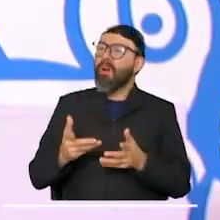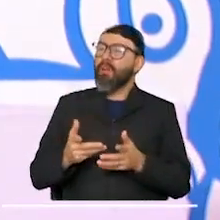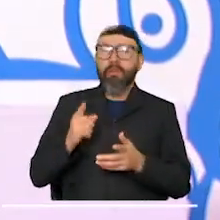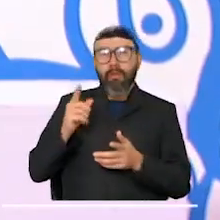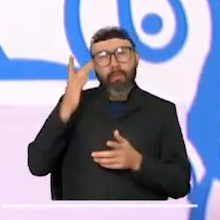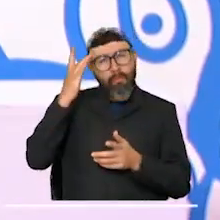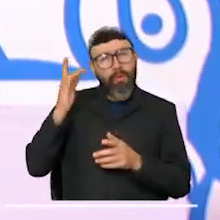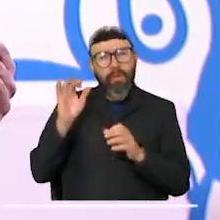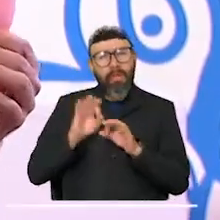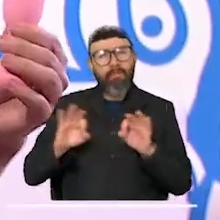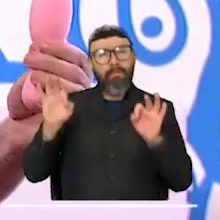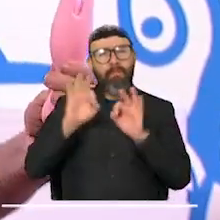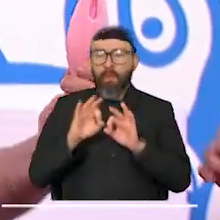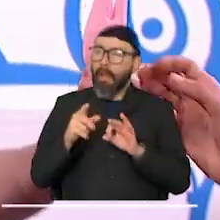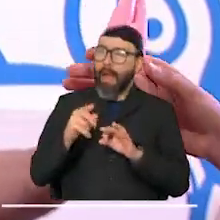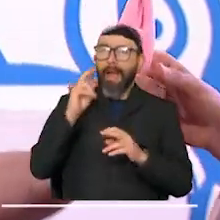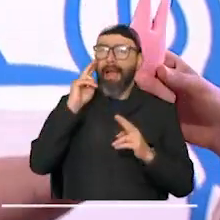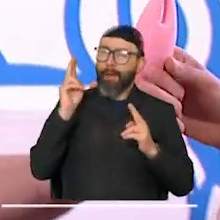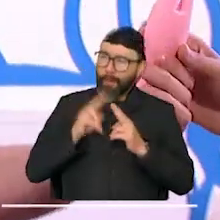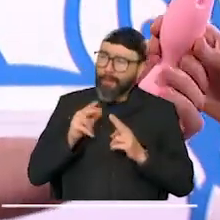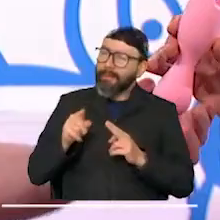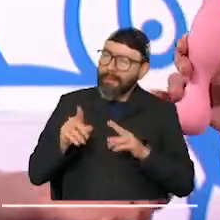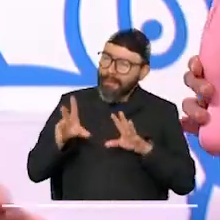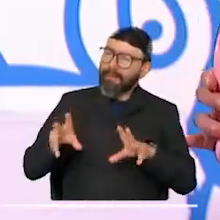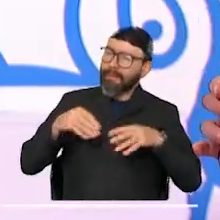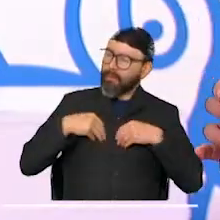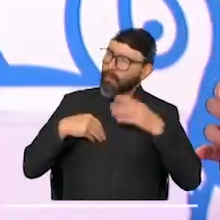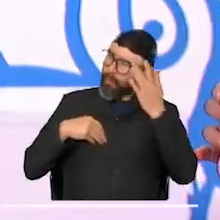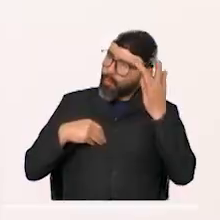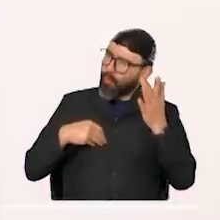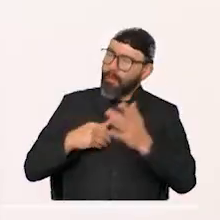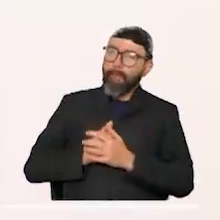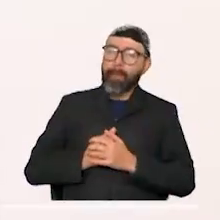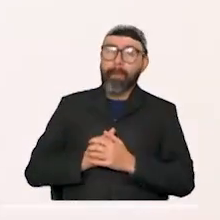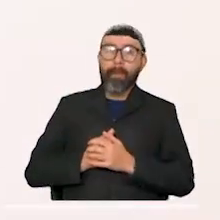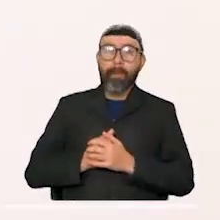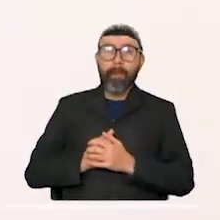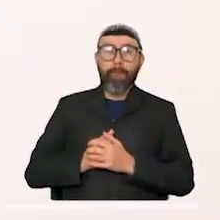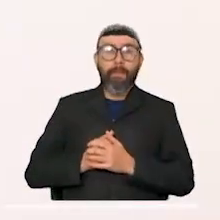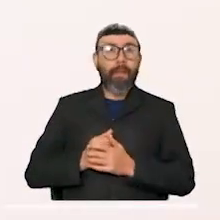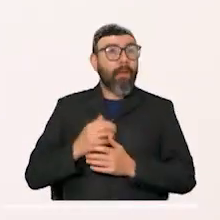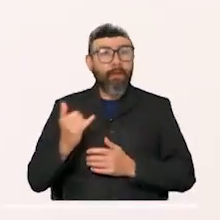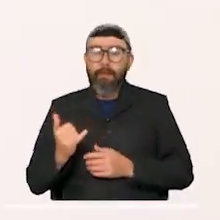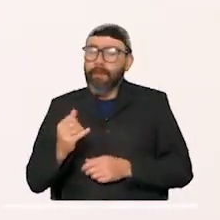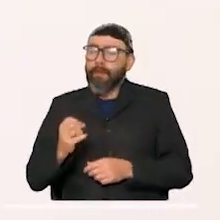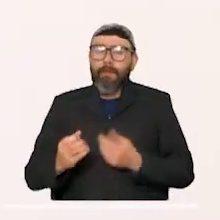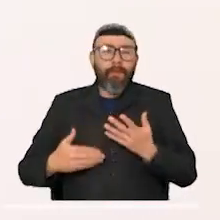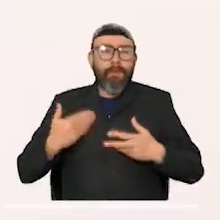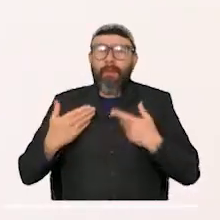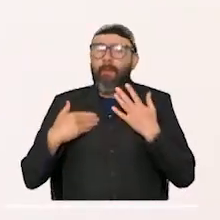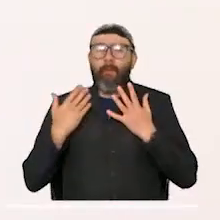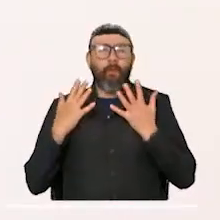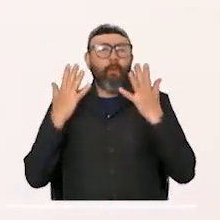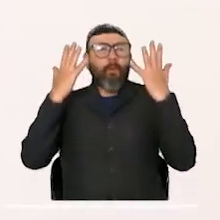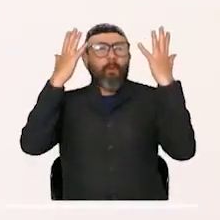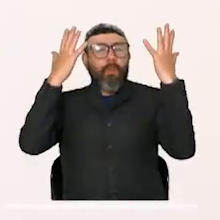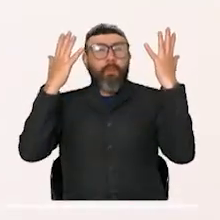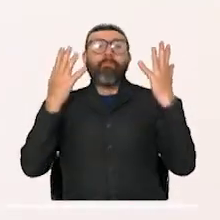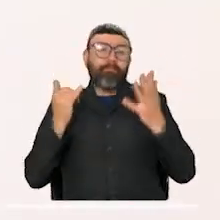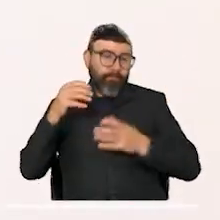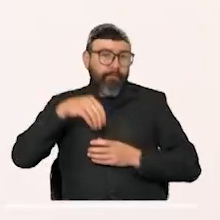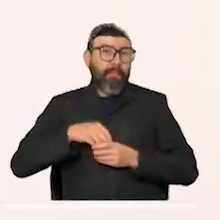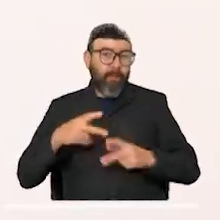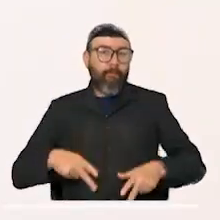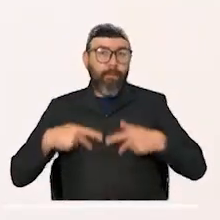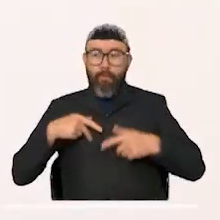el reconocer también el placer Pues es que el placer hace parte de la vida o sea nosotros estamos viviendo esta